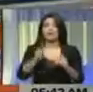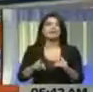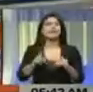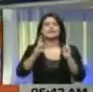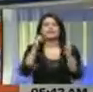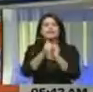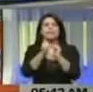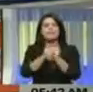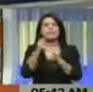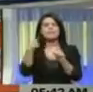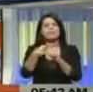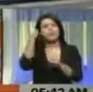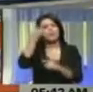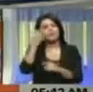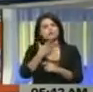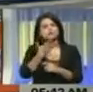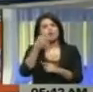deporte y obviamente la visión